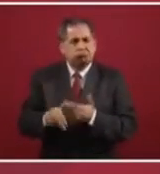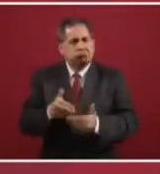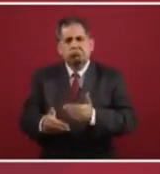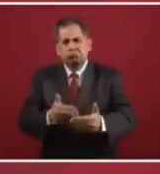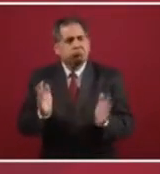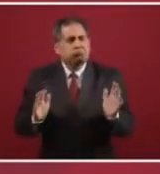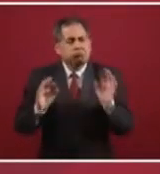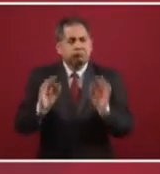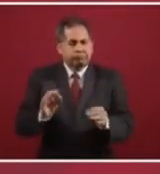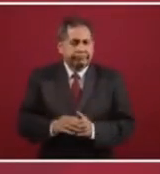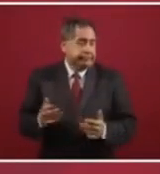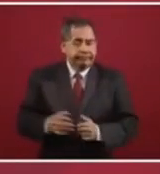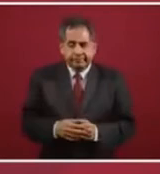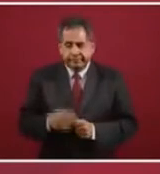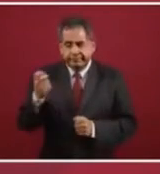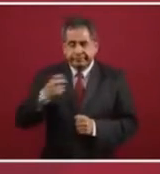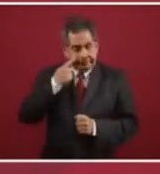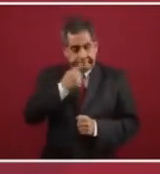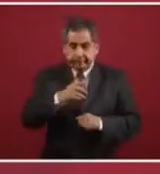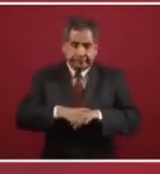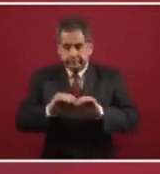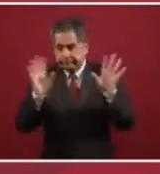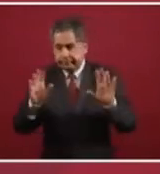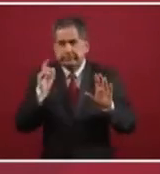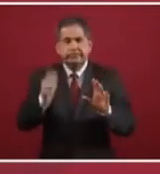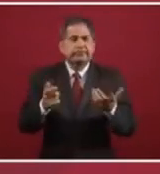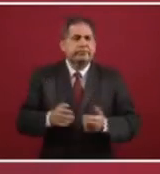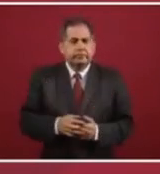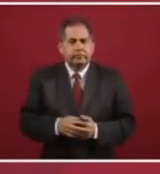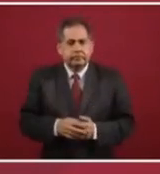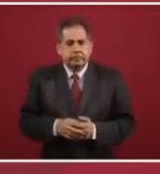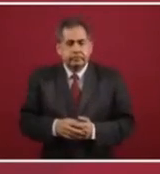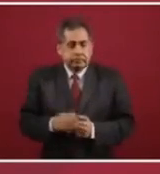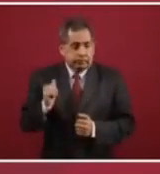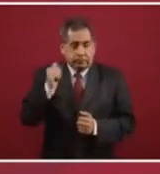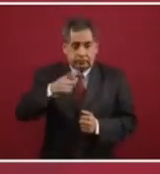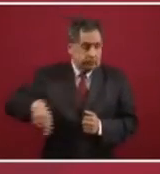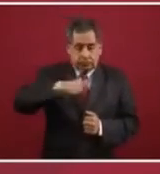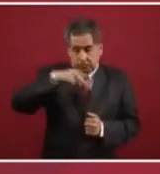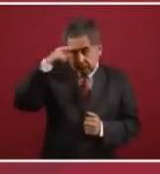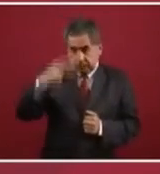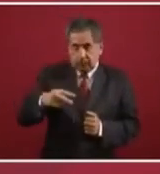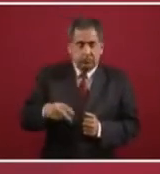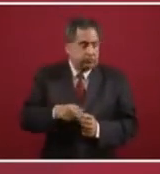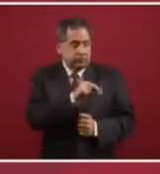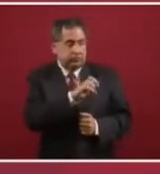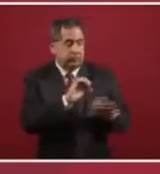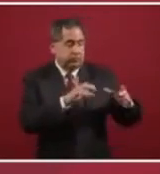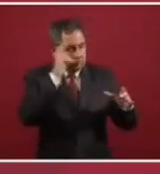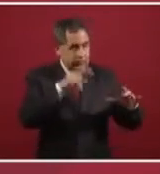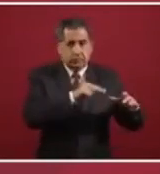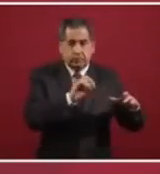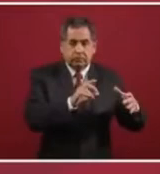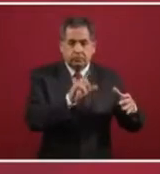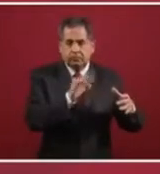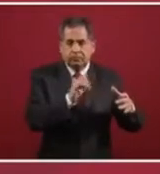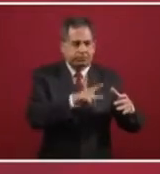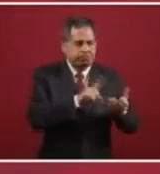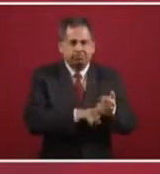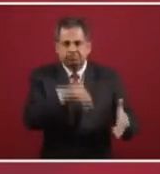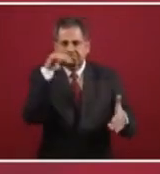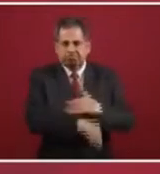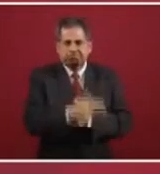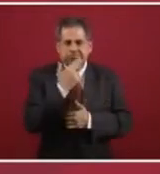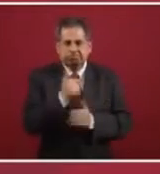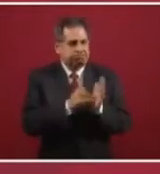Entonces, sí es evidente que, al menos en México, el neoliberalismo resultó un rotundo